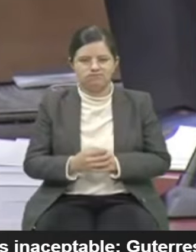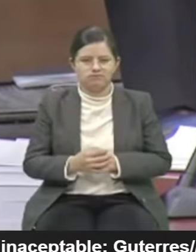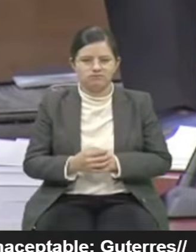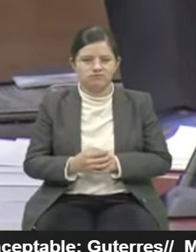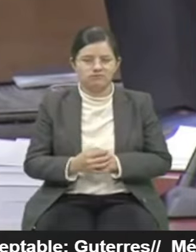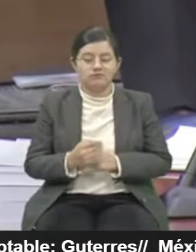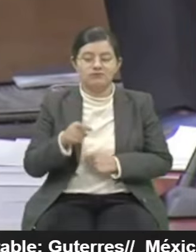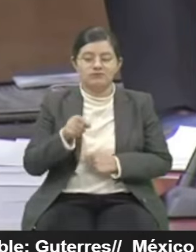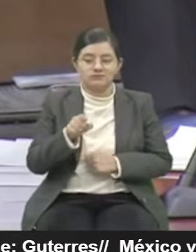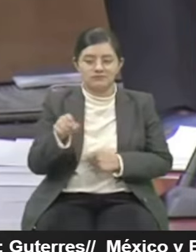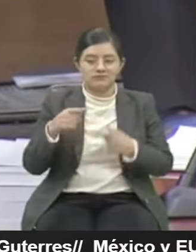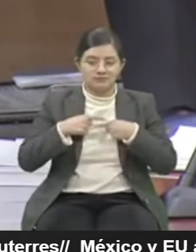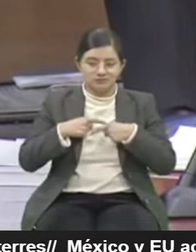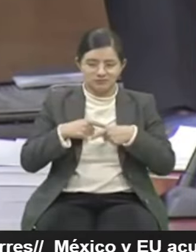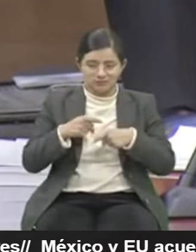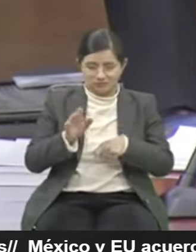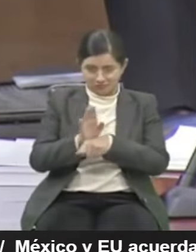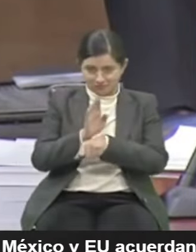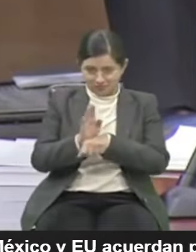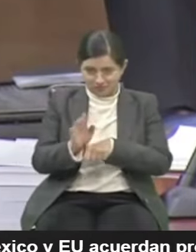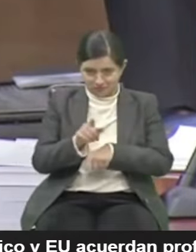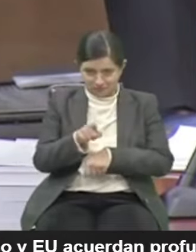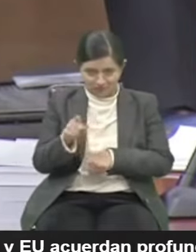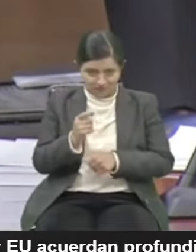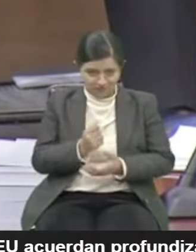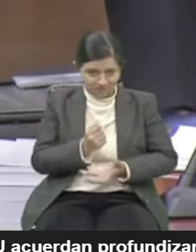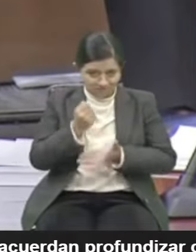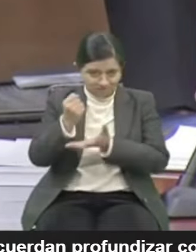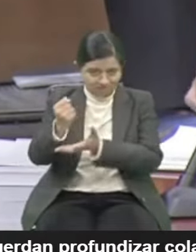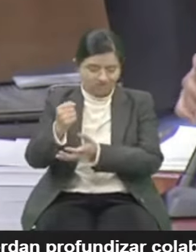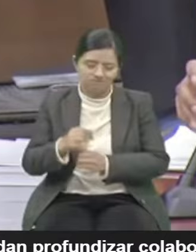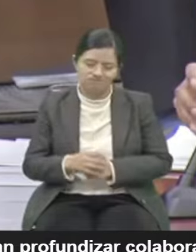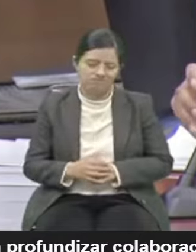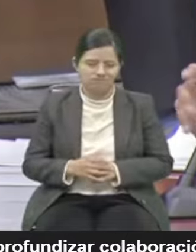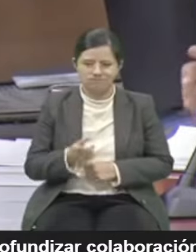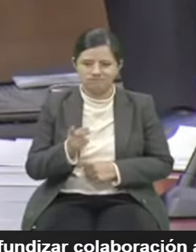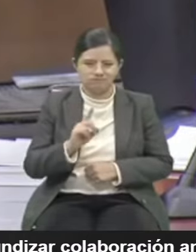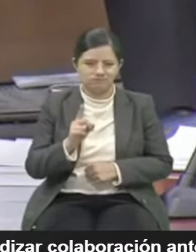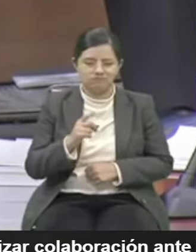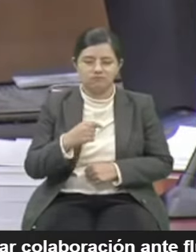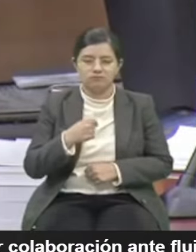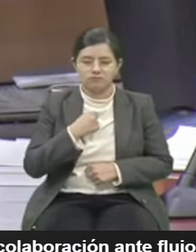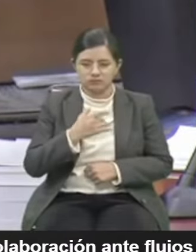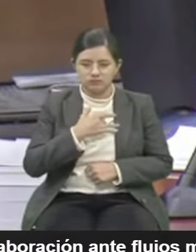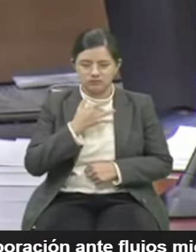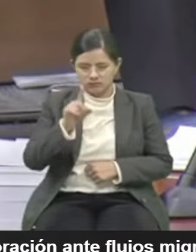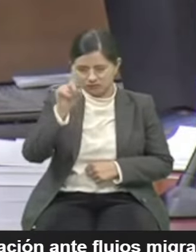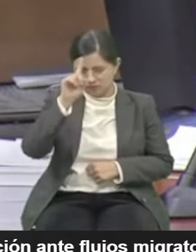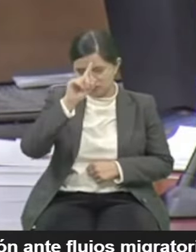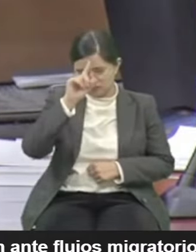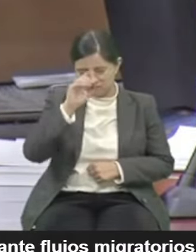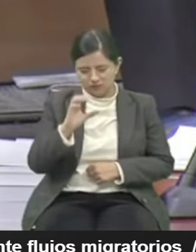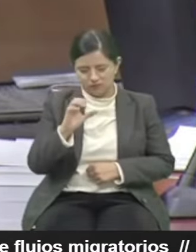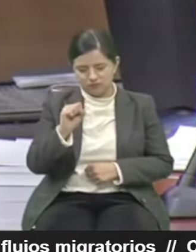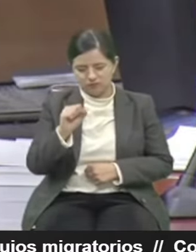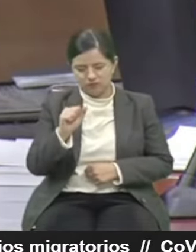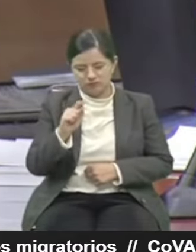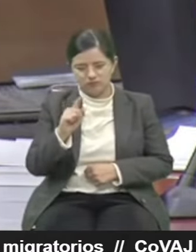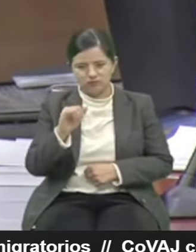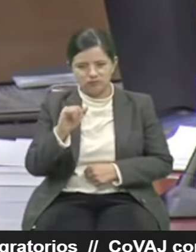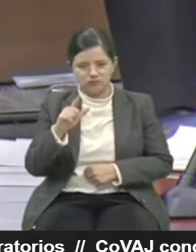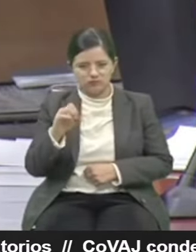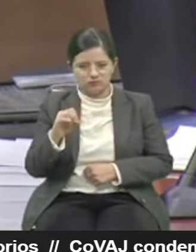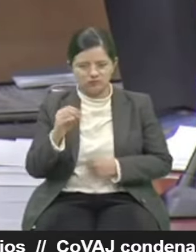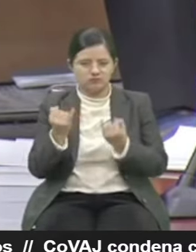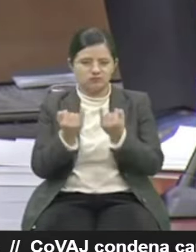no para beneficio personal me parece entonces que la postura del consejero Arturo Castillo y de